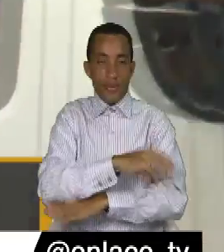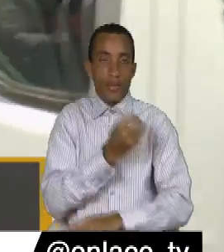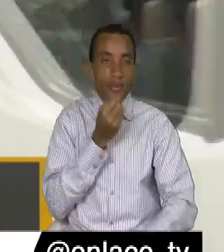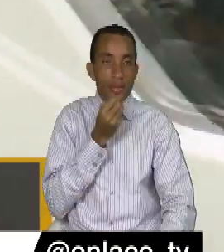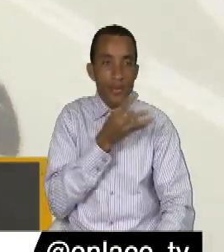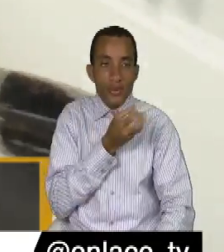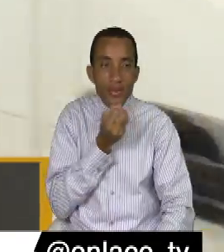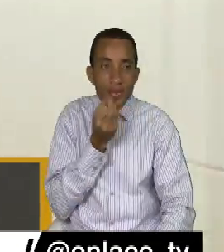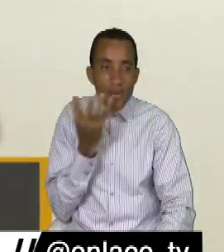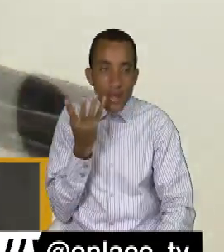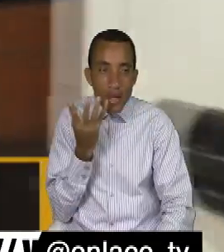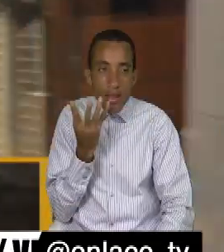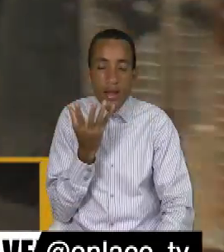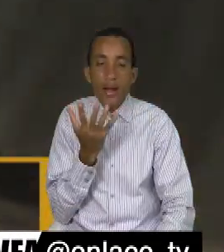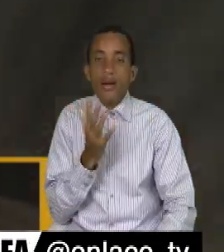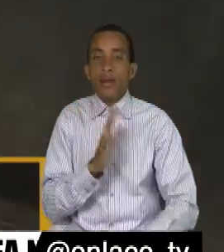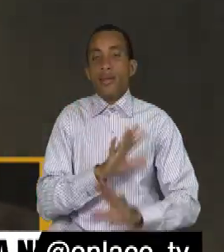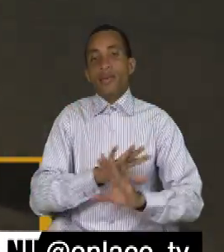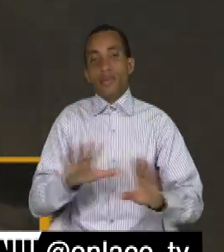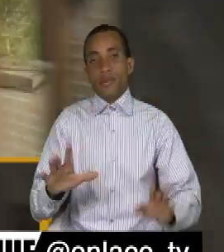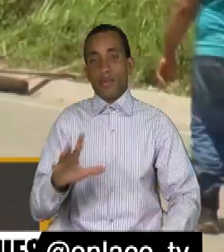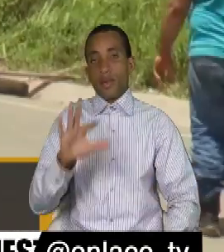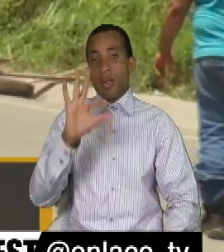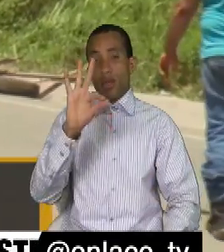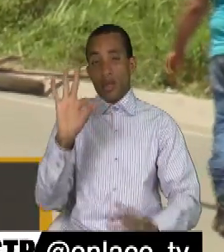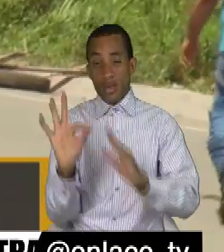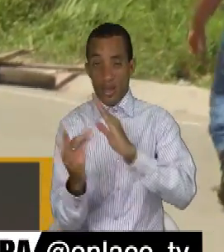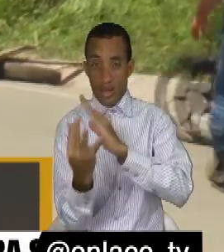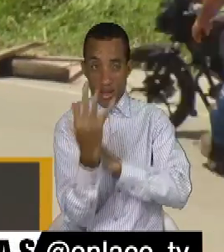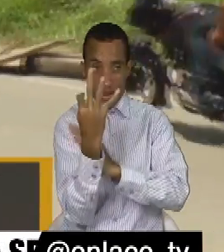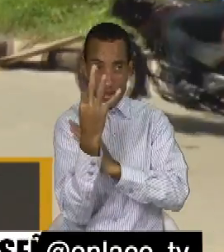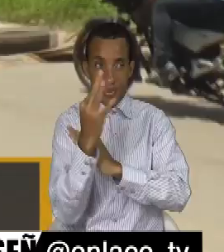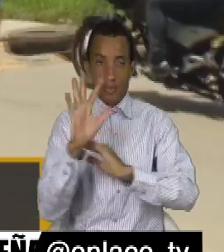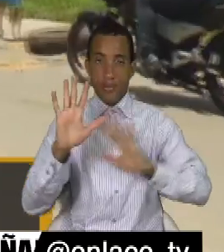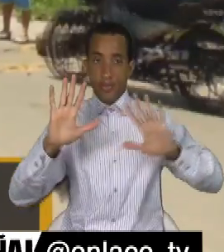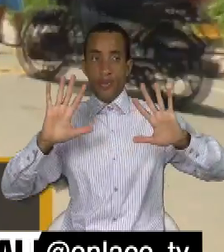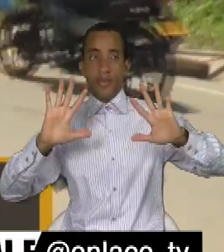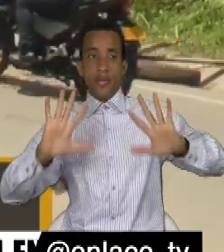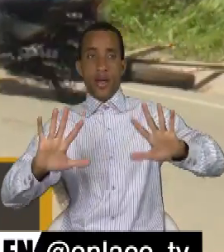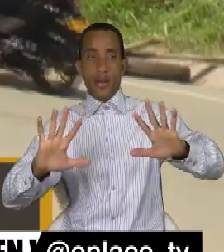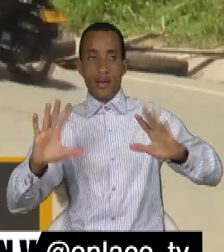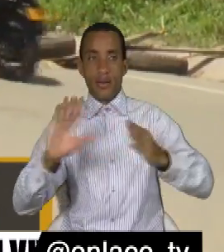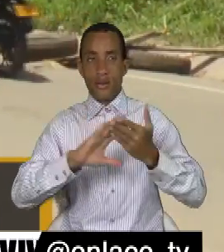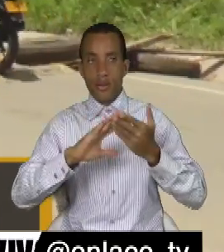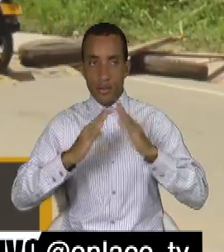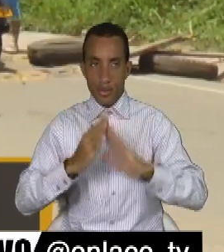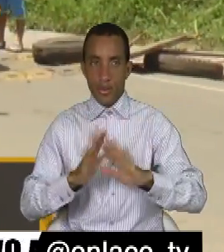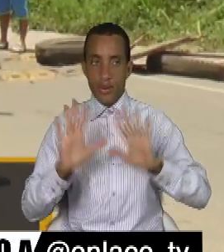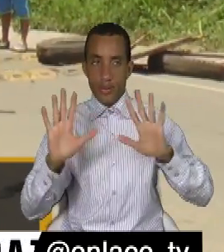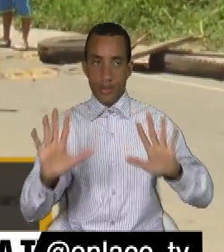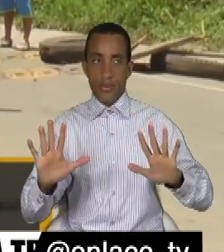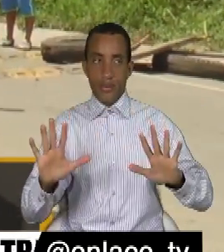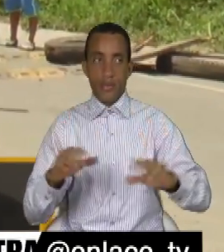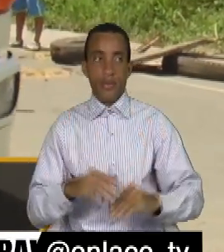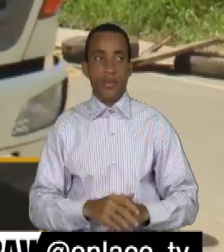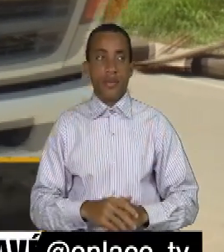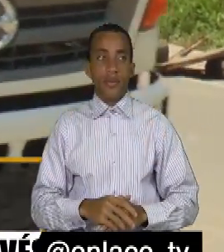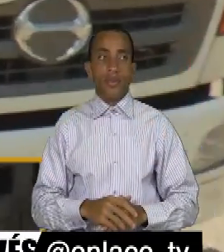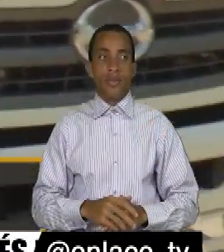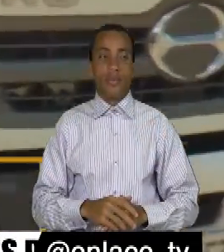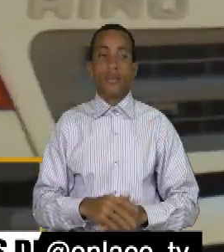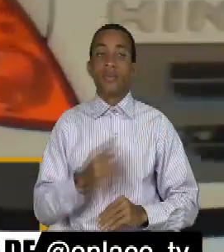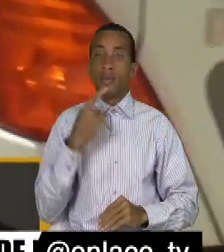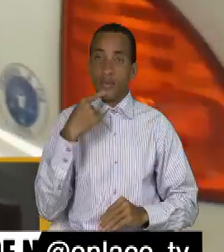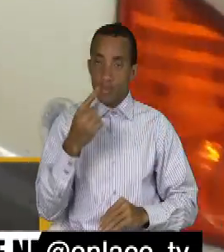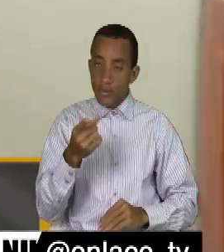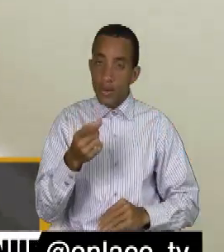Desde las 3 de la madrugada hay bloqueos parciales de la vía por la comunidad de este sector rural de Barranca Bermeja, que reclama a